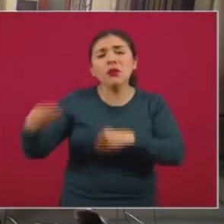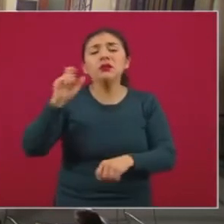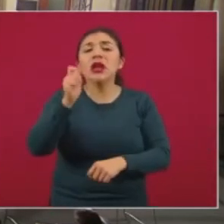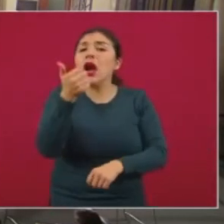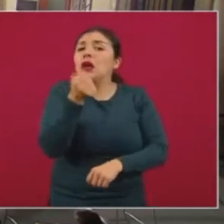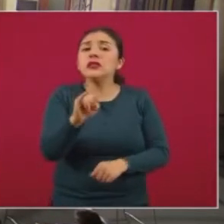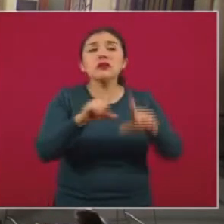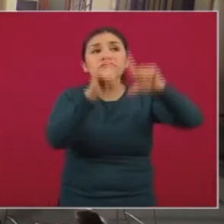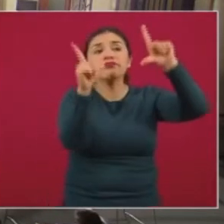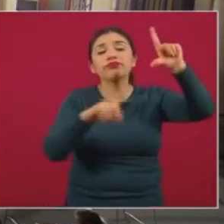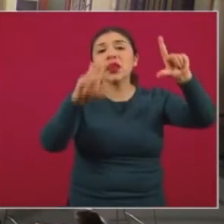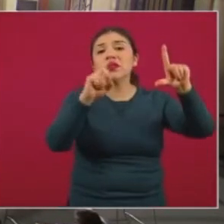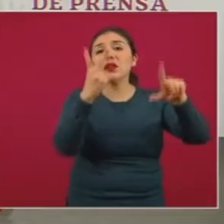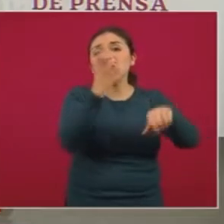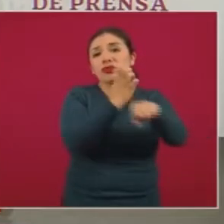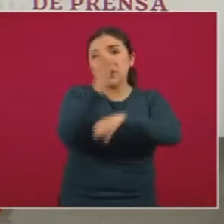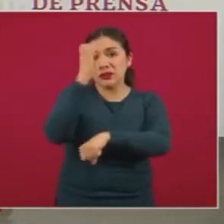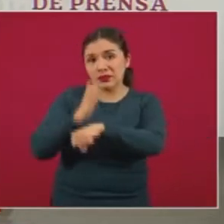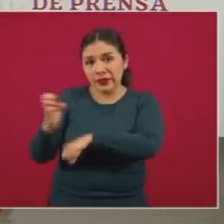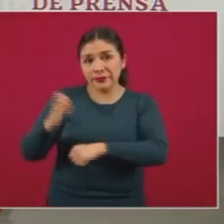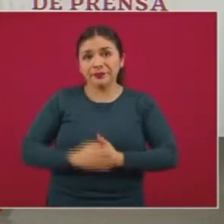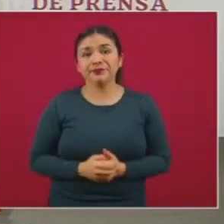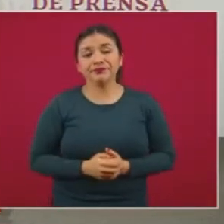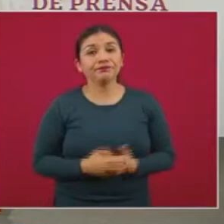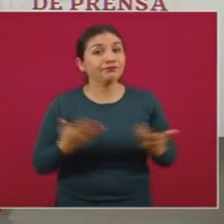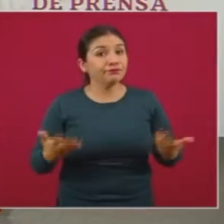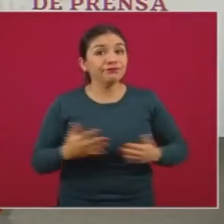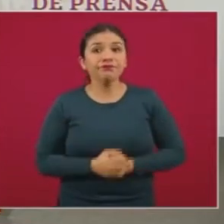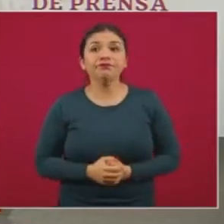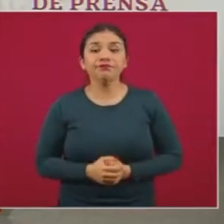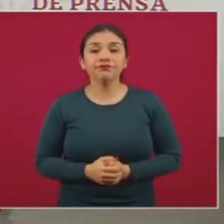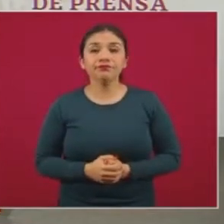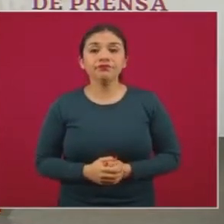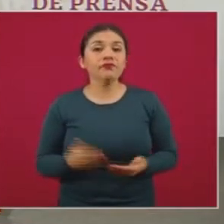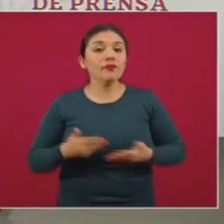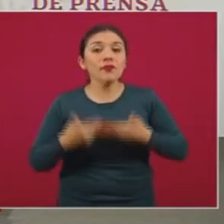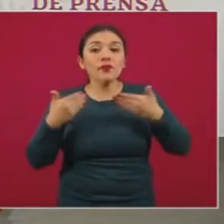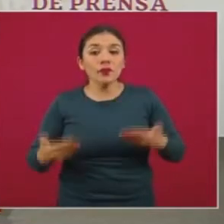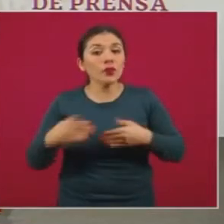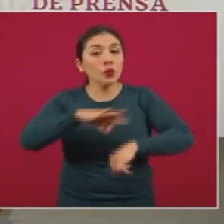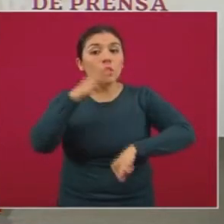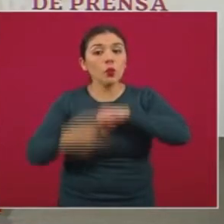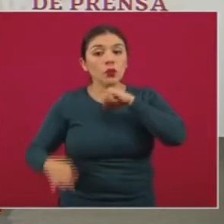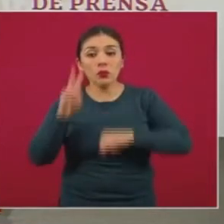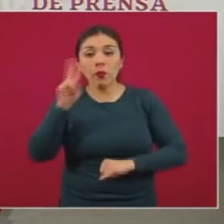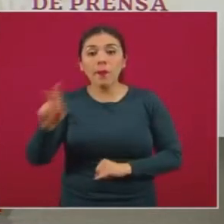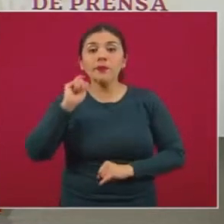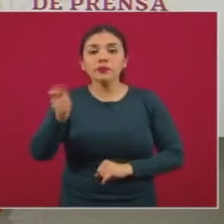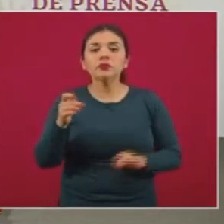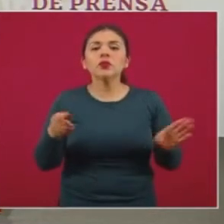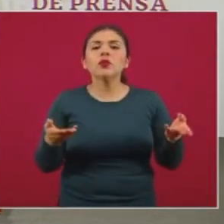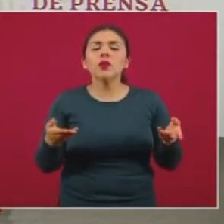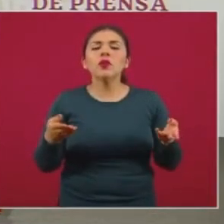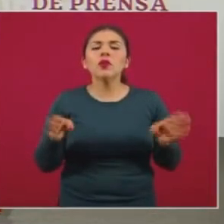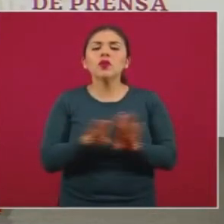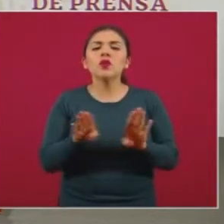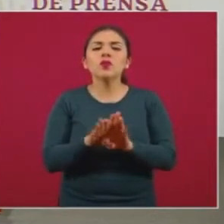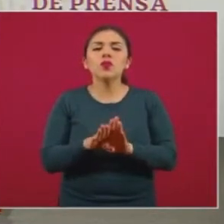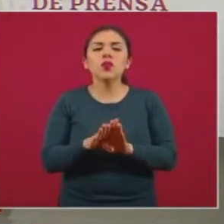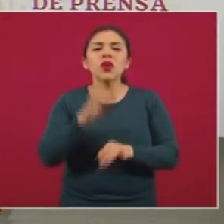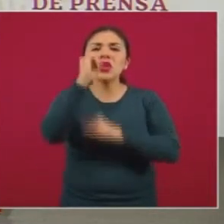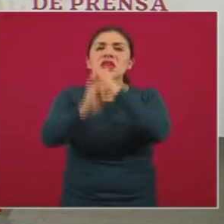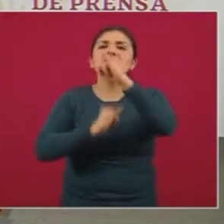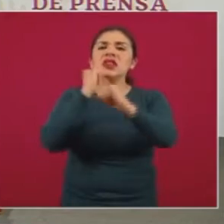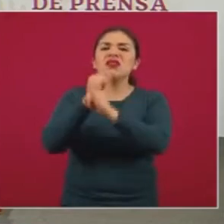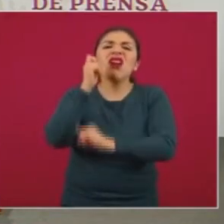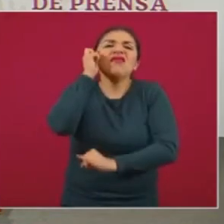32 entidades federativas. Y pasemos entonces finalmente al componente